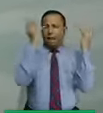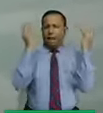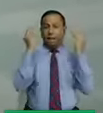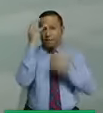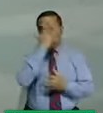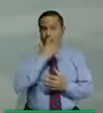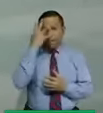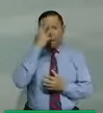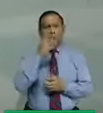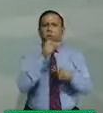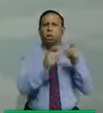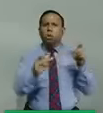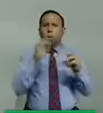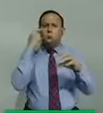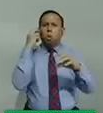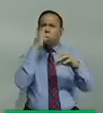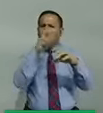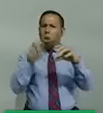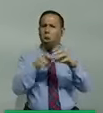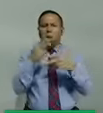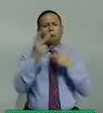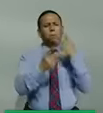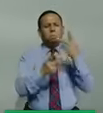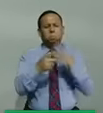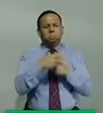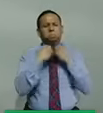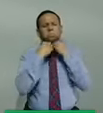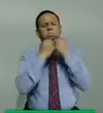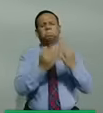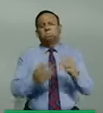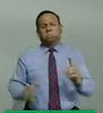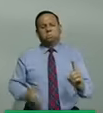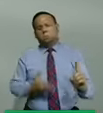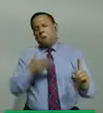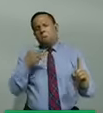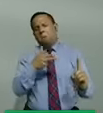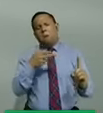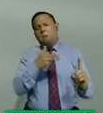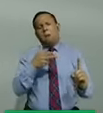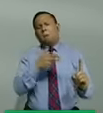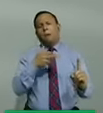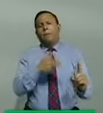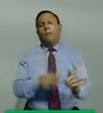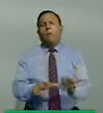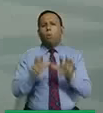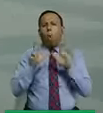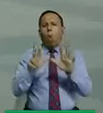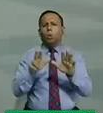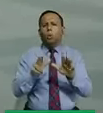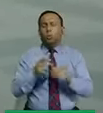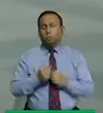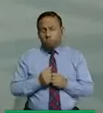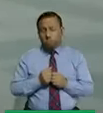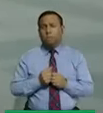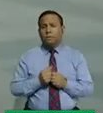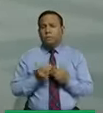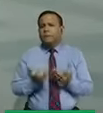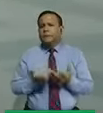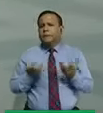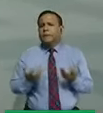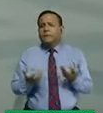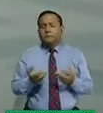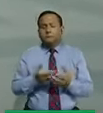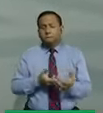presencia de los turistas. Abrieron fuego y con al menos 8 impactos de bala acabaron con su existencia. Utilizaron un arma